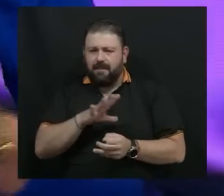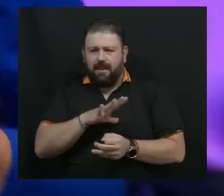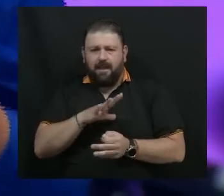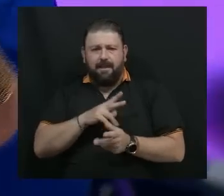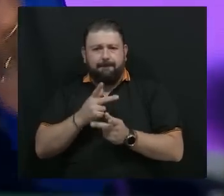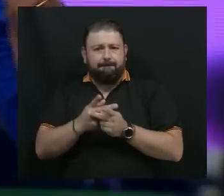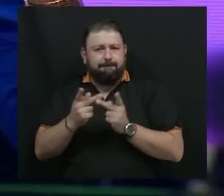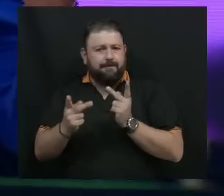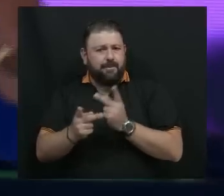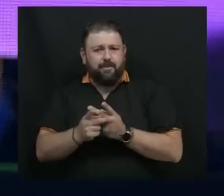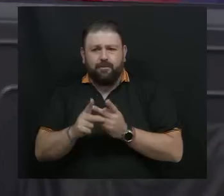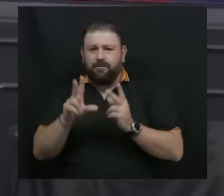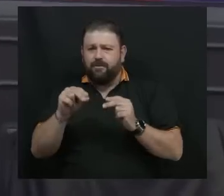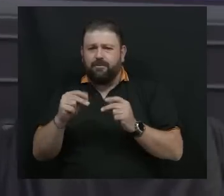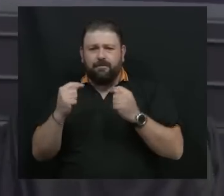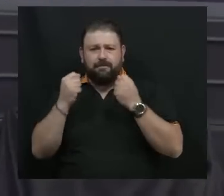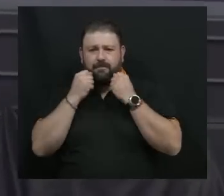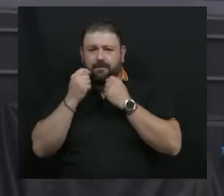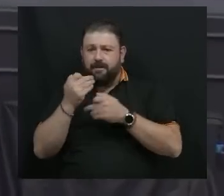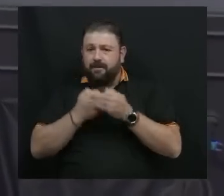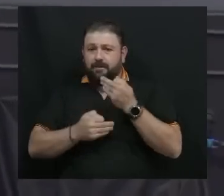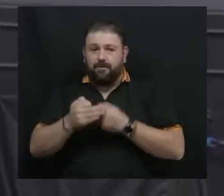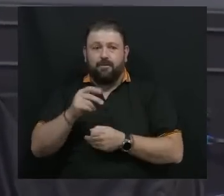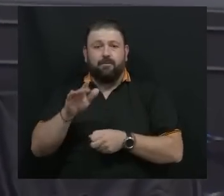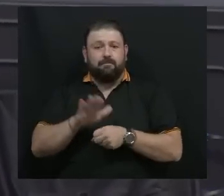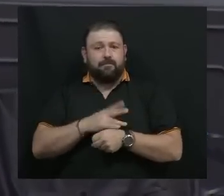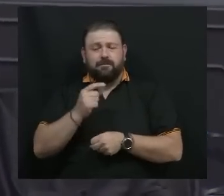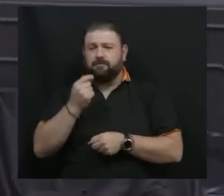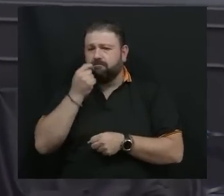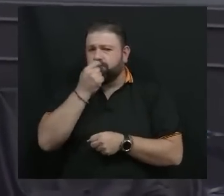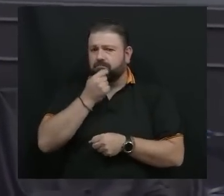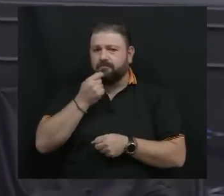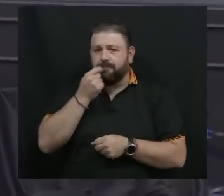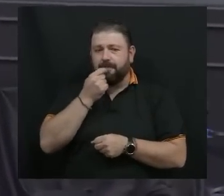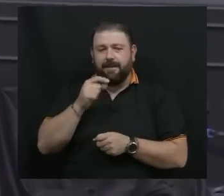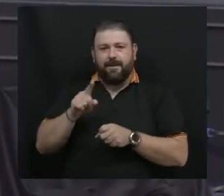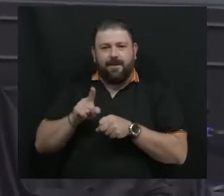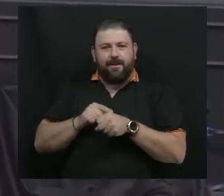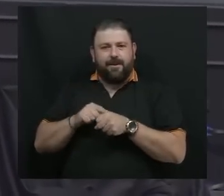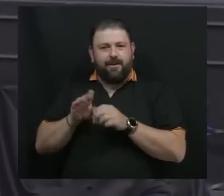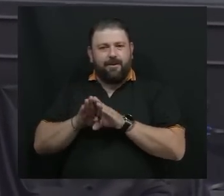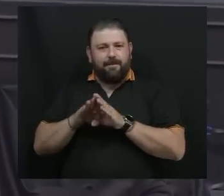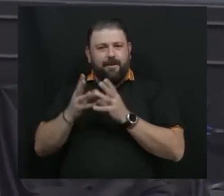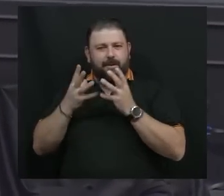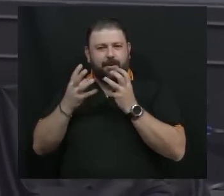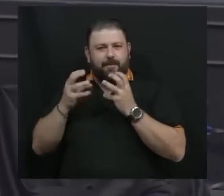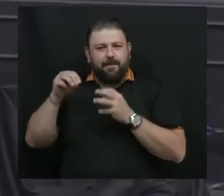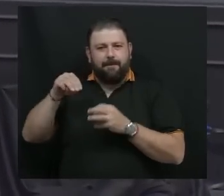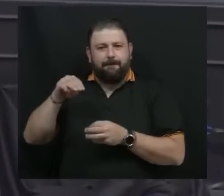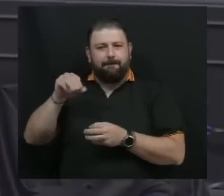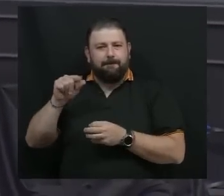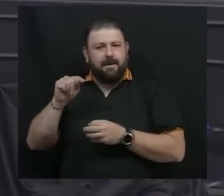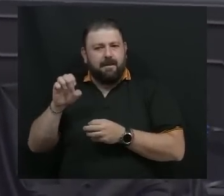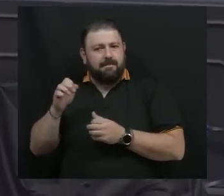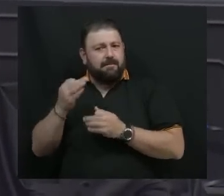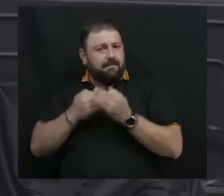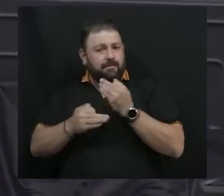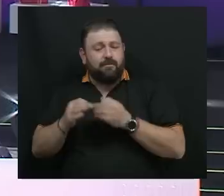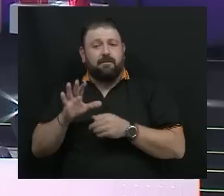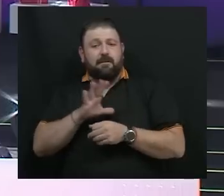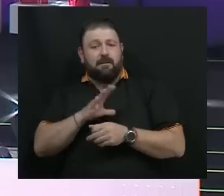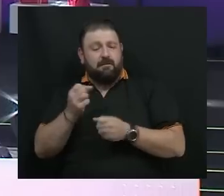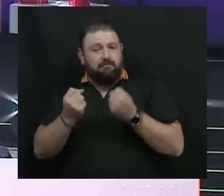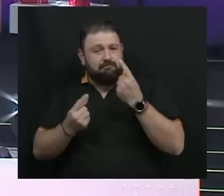no importa que el labial sea labial mate, lo terminamos utilizando como sombras, lo vamos a usar como rubor